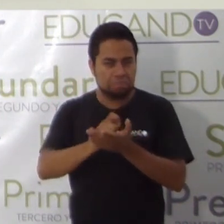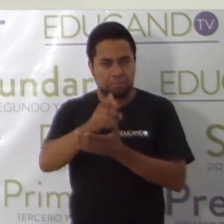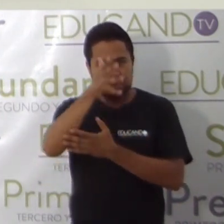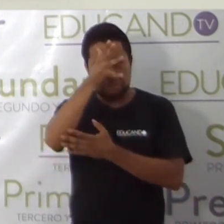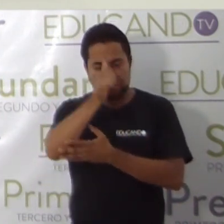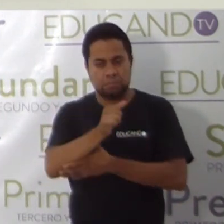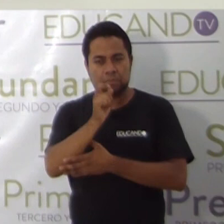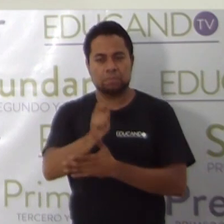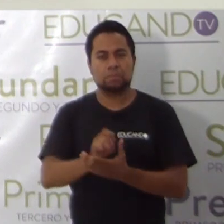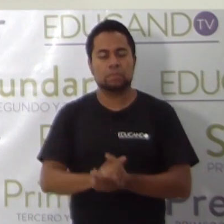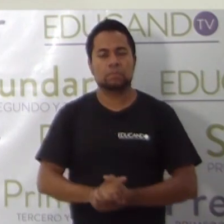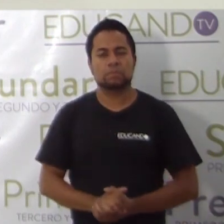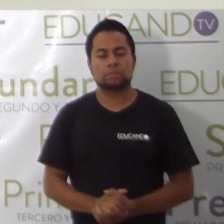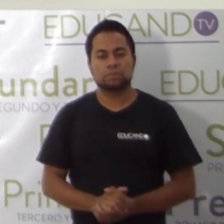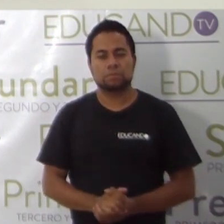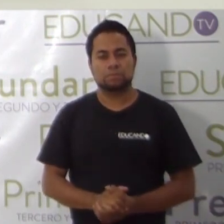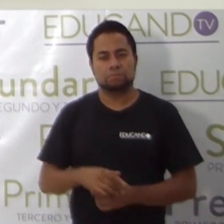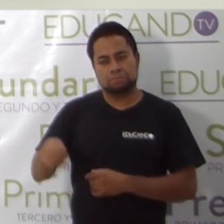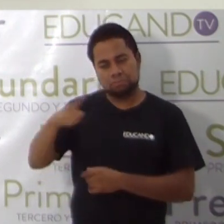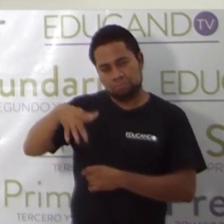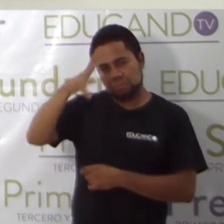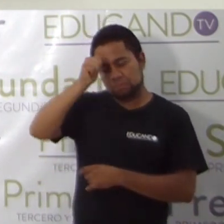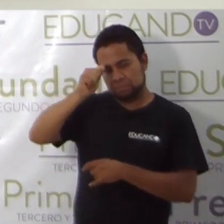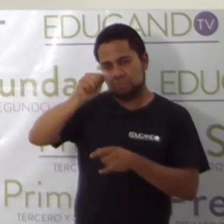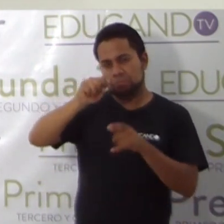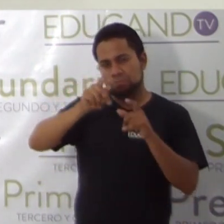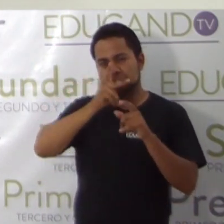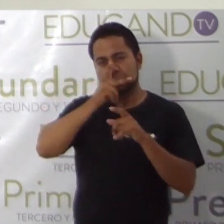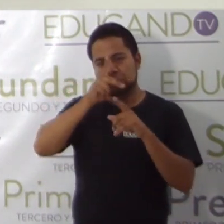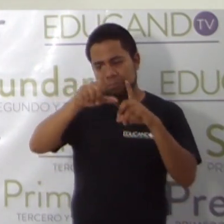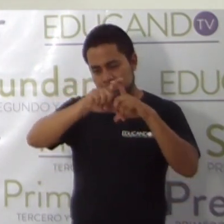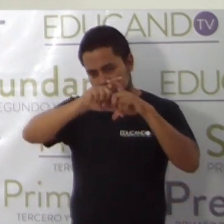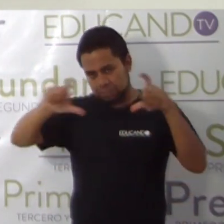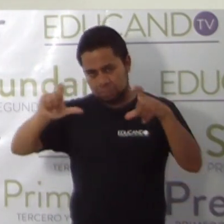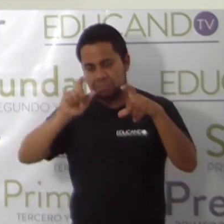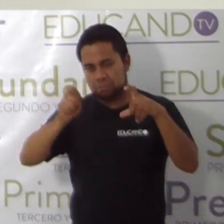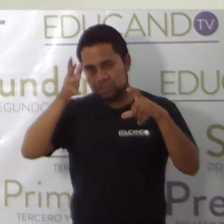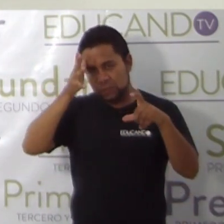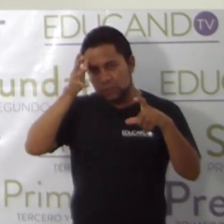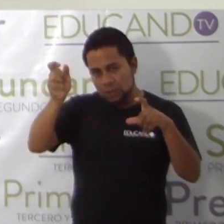frecuencia absoluta, si recuerdan la tablita que vimos, ¿sí?